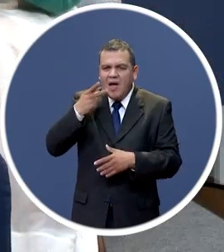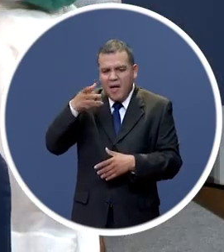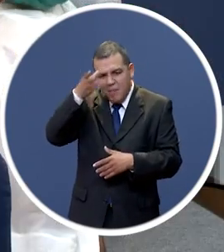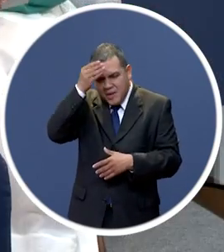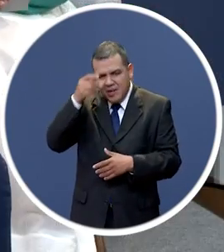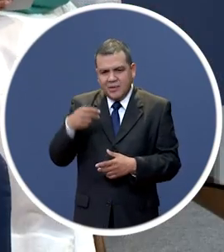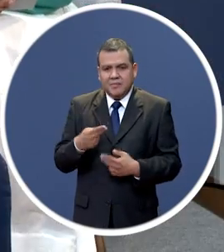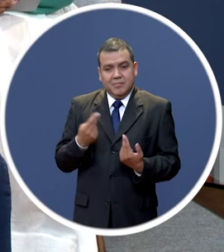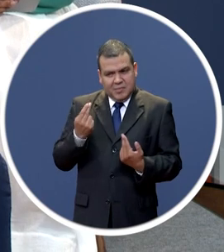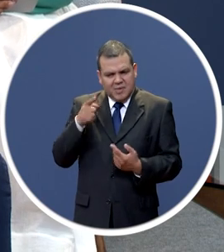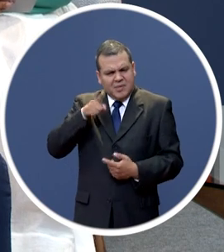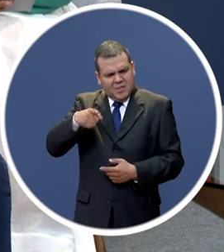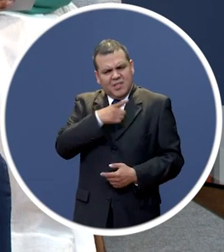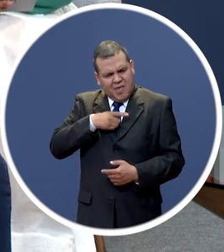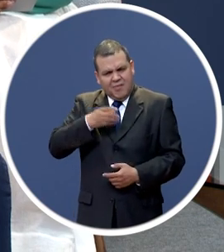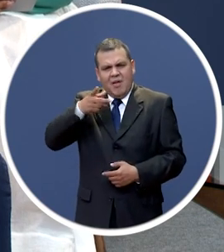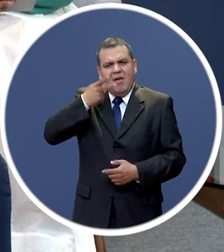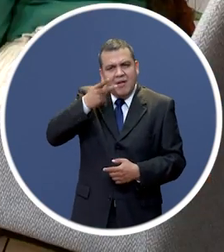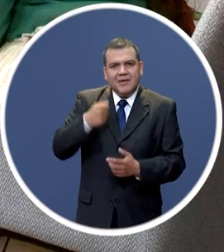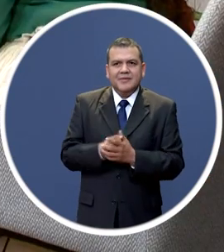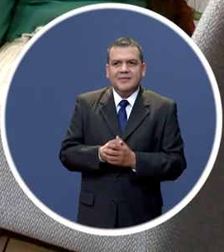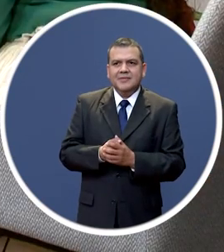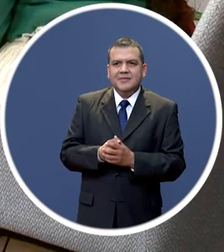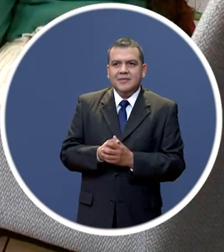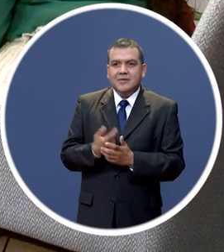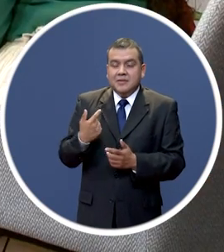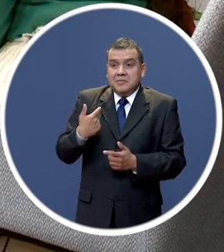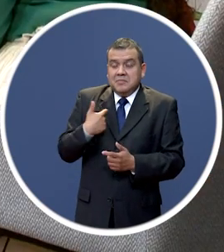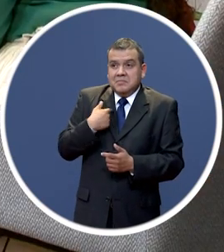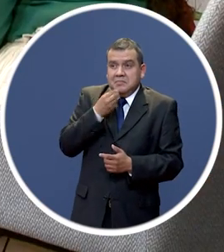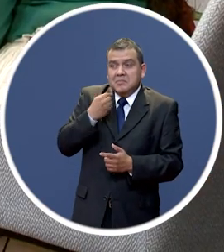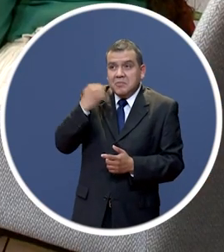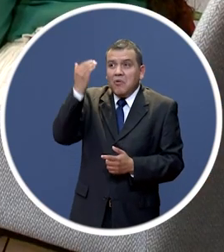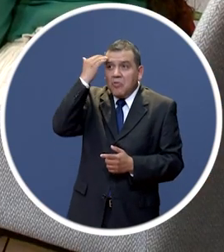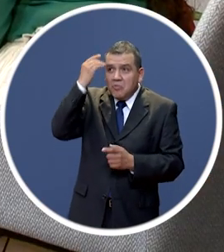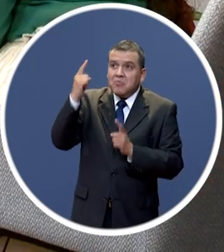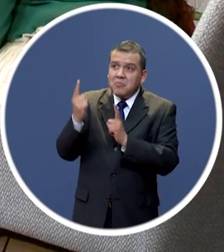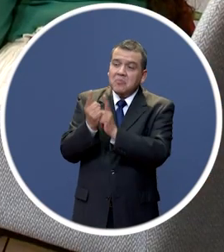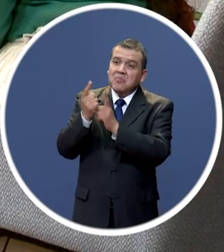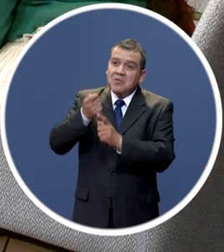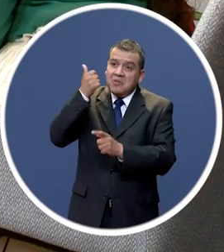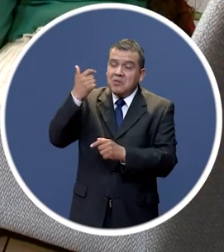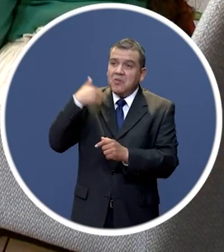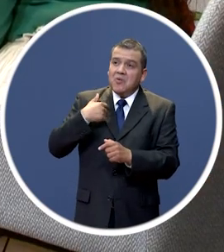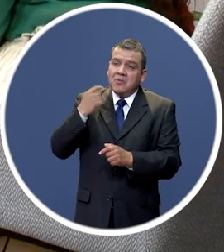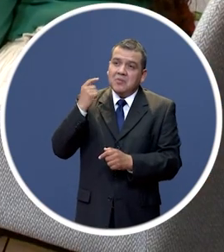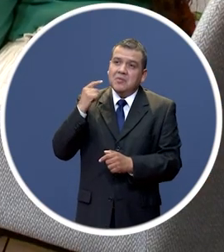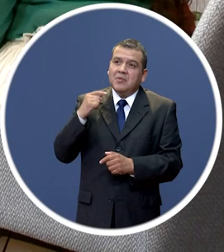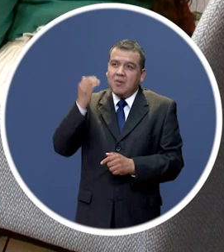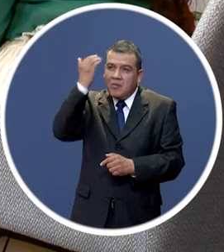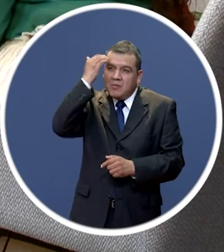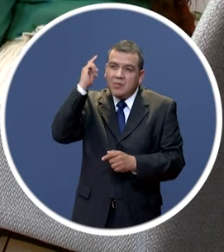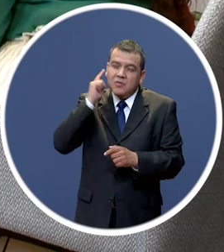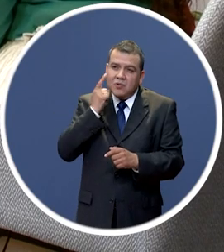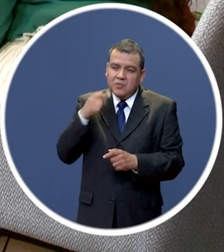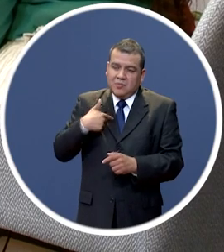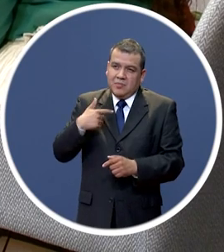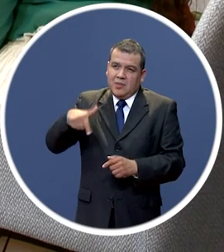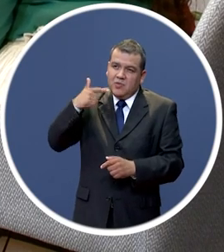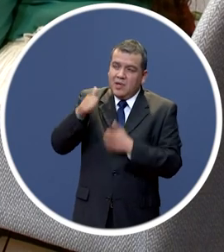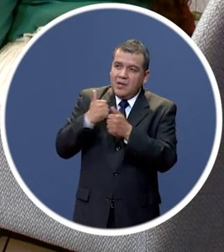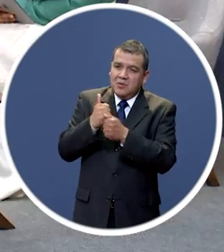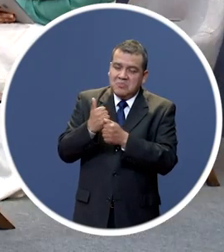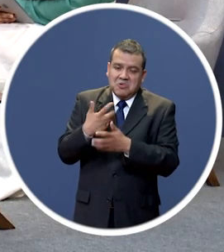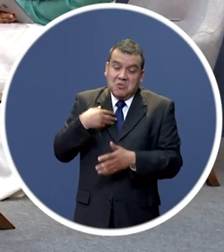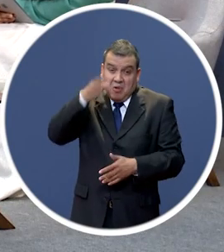que a los sordos se les debía hablar. Entonces, a pesar de que yo conocí a los sordos a los 12 años, yo no aprendí hasta